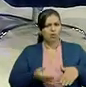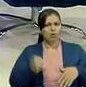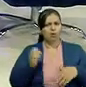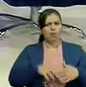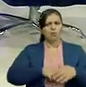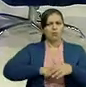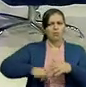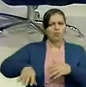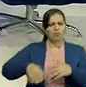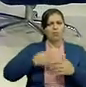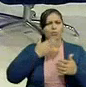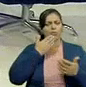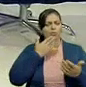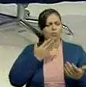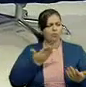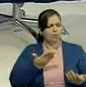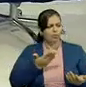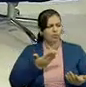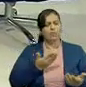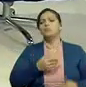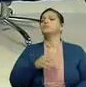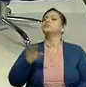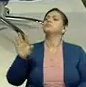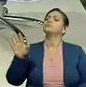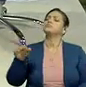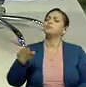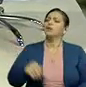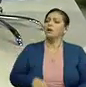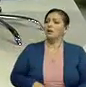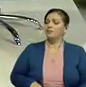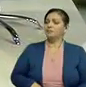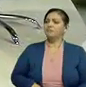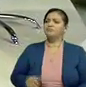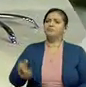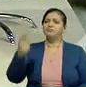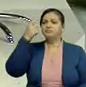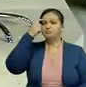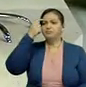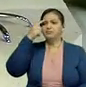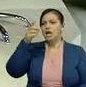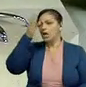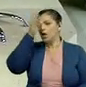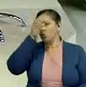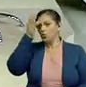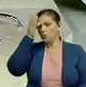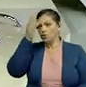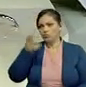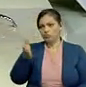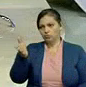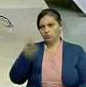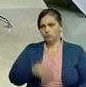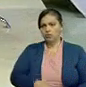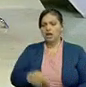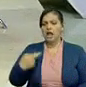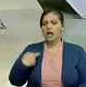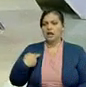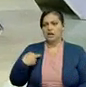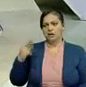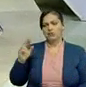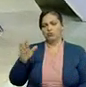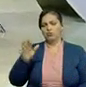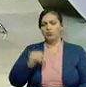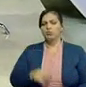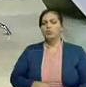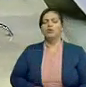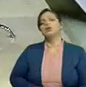vista católico y religioso? ¿A qué se condena quien se practica un aborto, padre? Bueno, más que desde el punto de vista religioso, hay que analizarlo